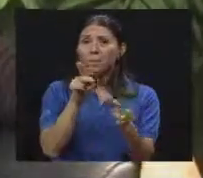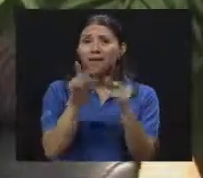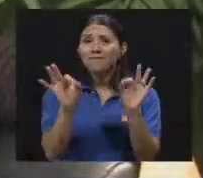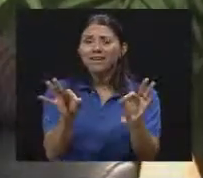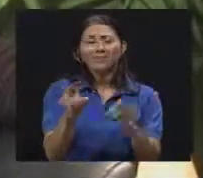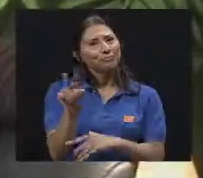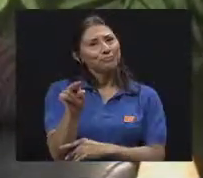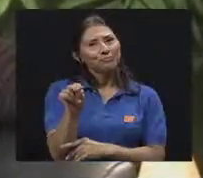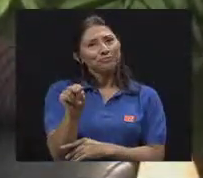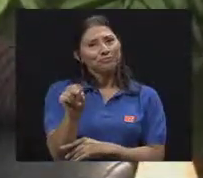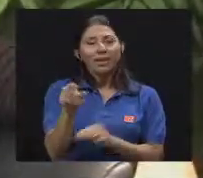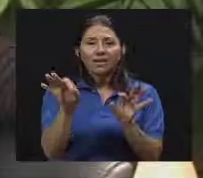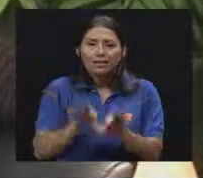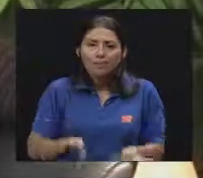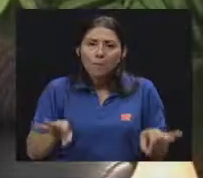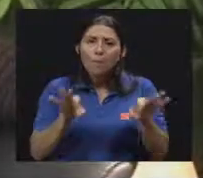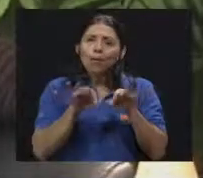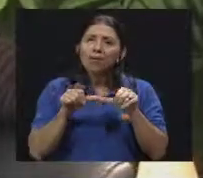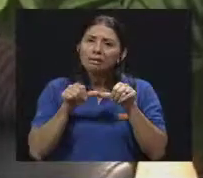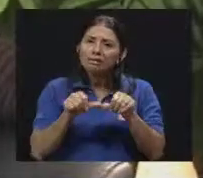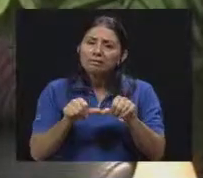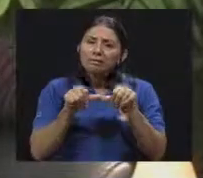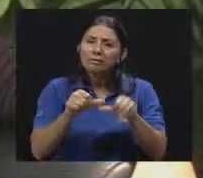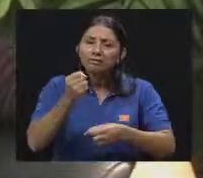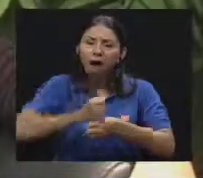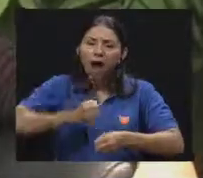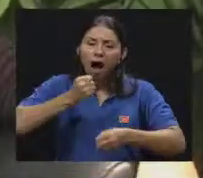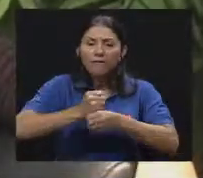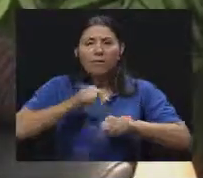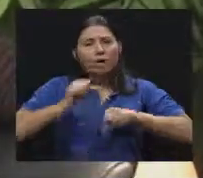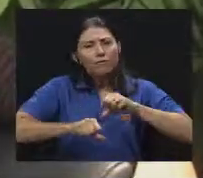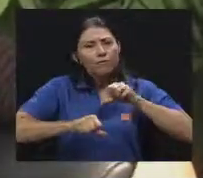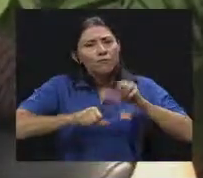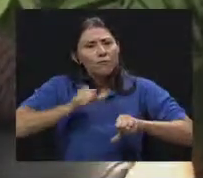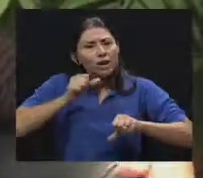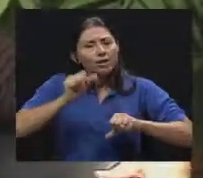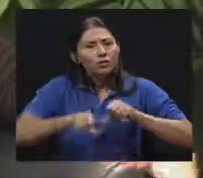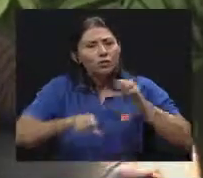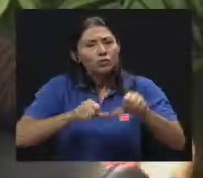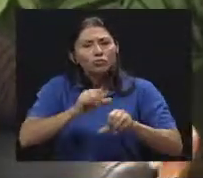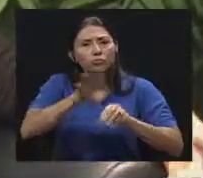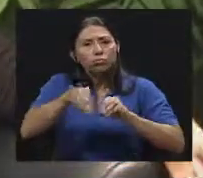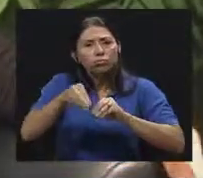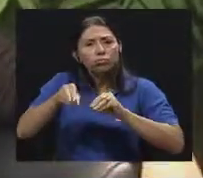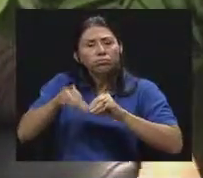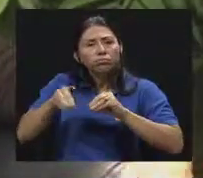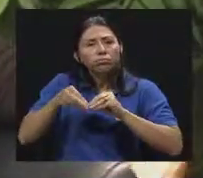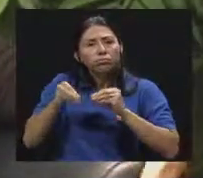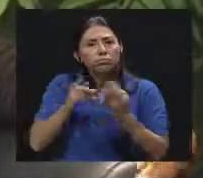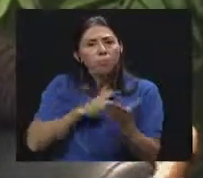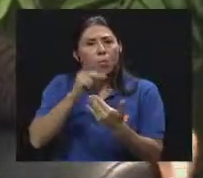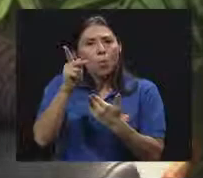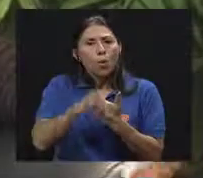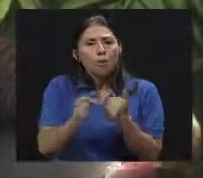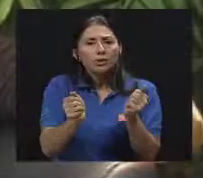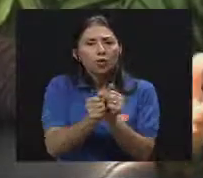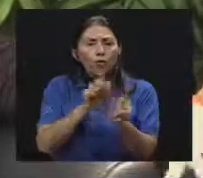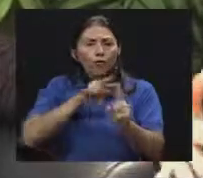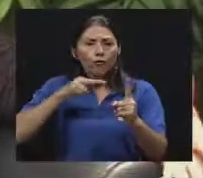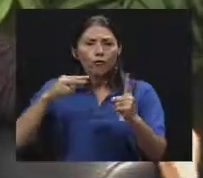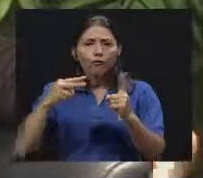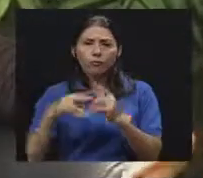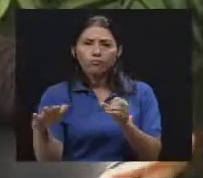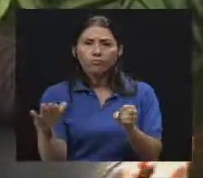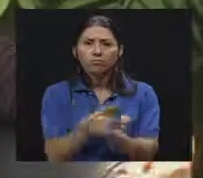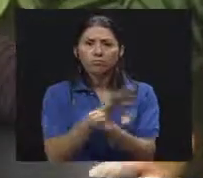¿verdad? O sea, sí es importante seguir haciendo esfuerzos, seguir trabajando para que cada vez más hayan más programas desde un enfoque